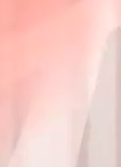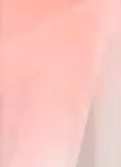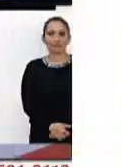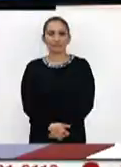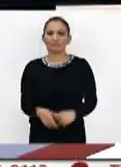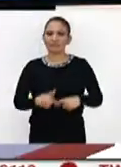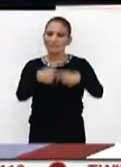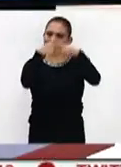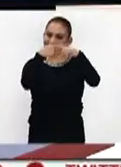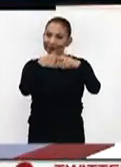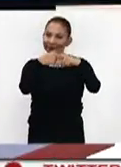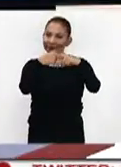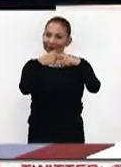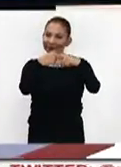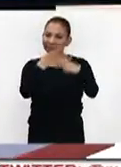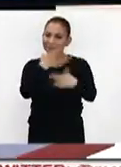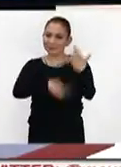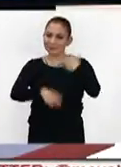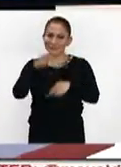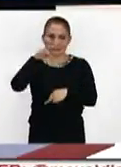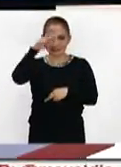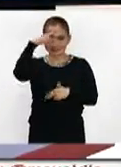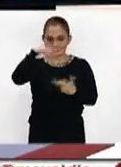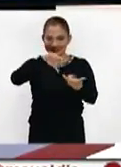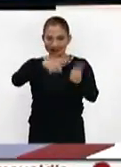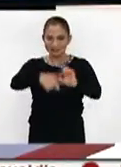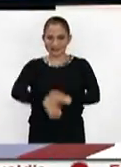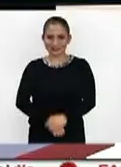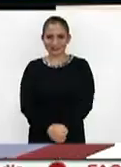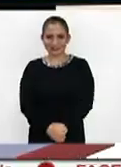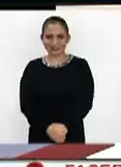Vamos a hacer una pausa, regresamos. Esto es México al Día.